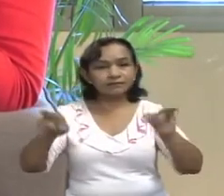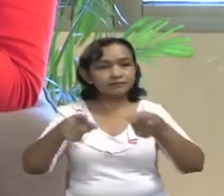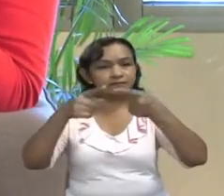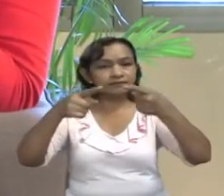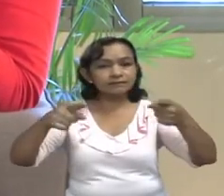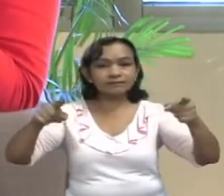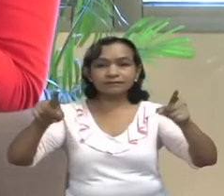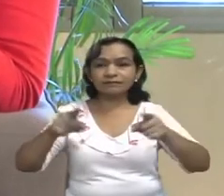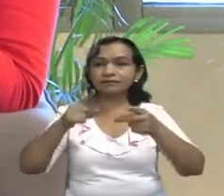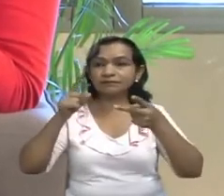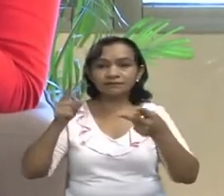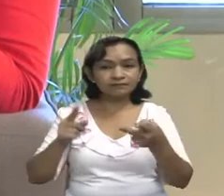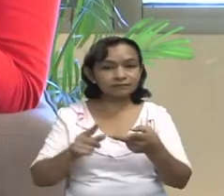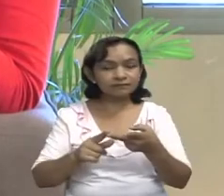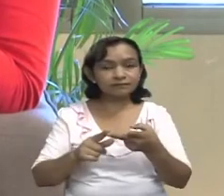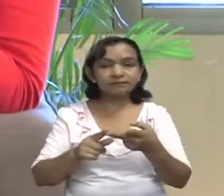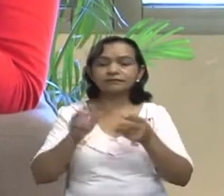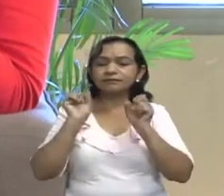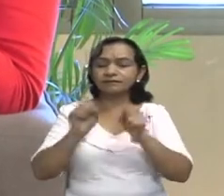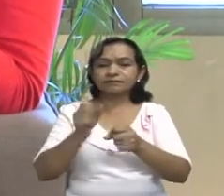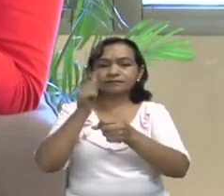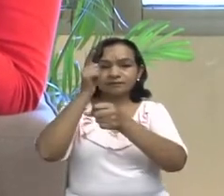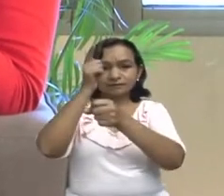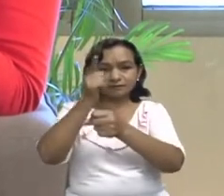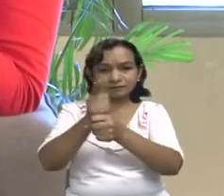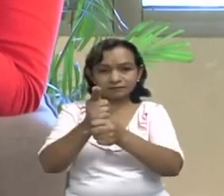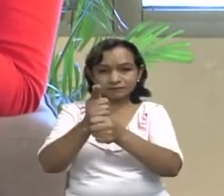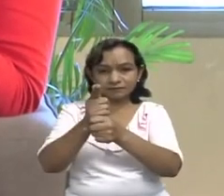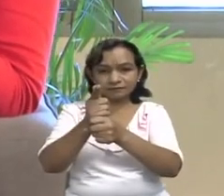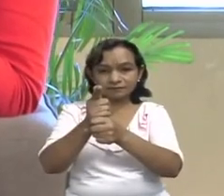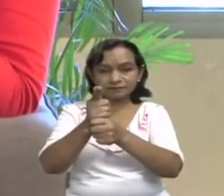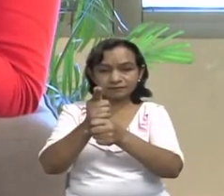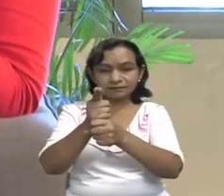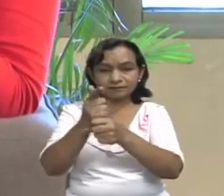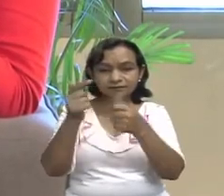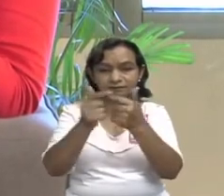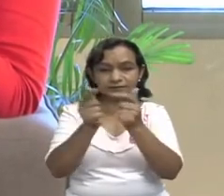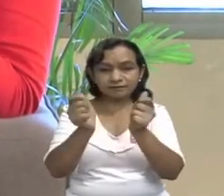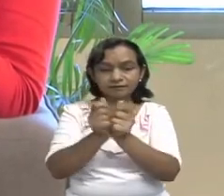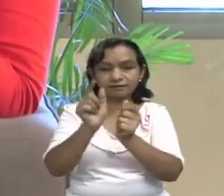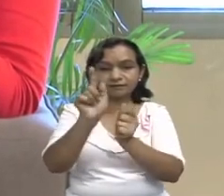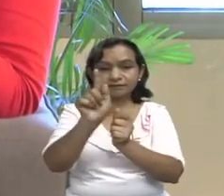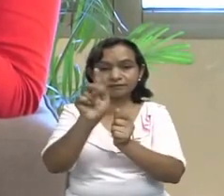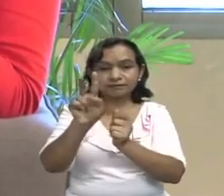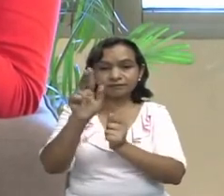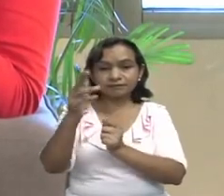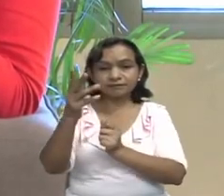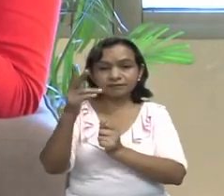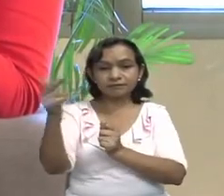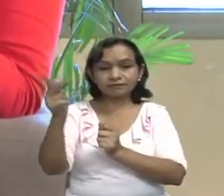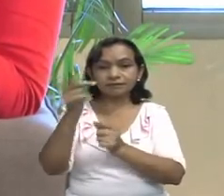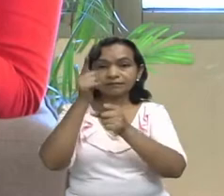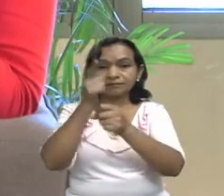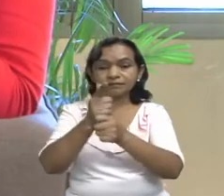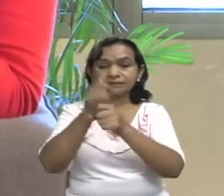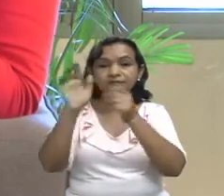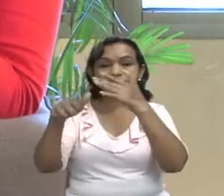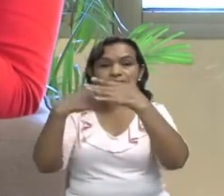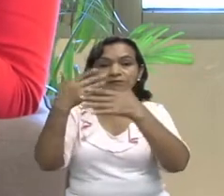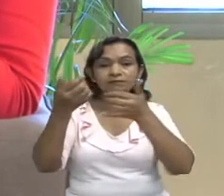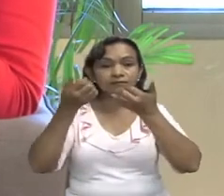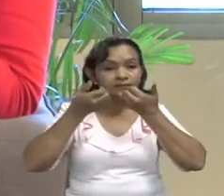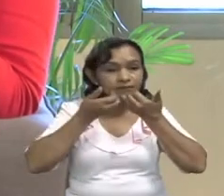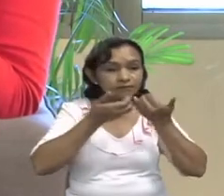música, se pudieran grabar por parte del equipo del canal parlamentario y después transmitirlo